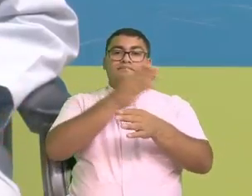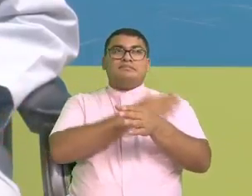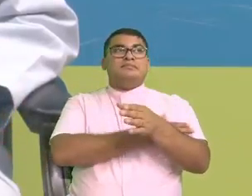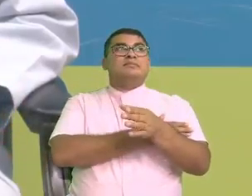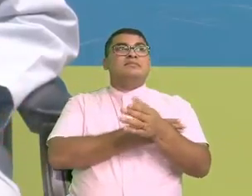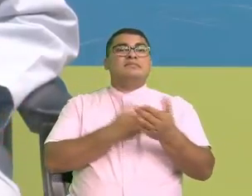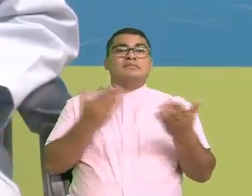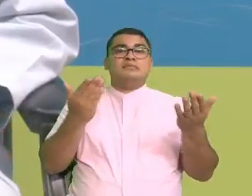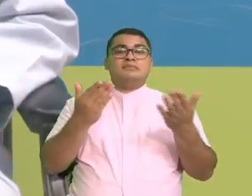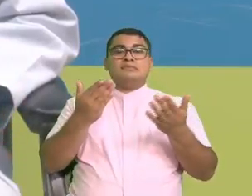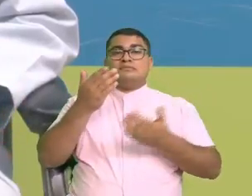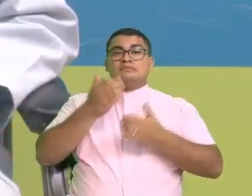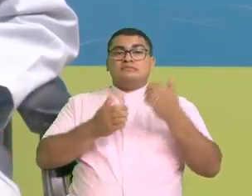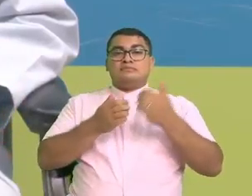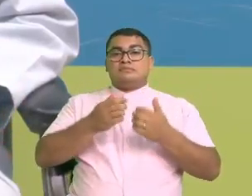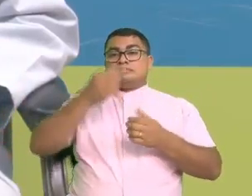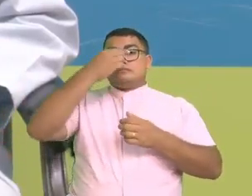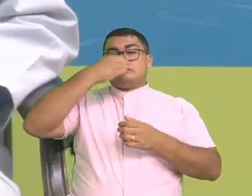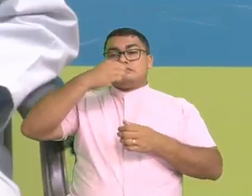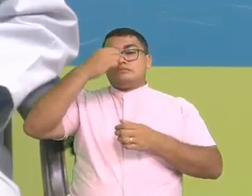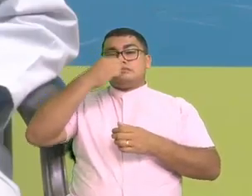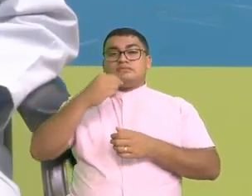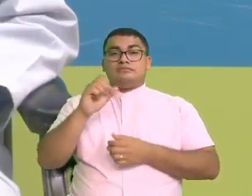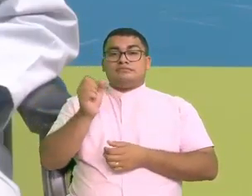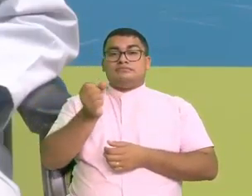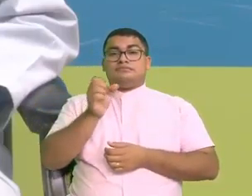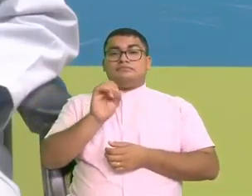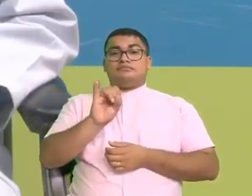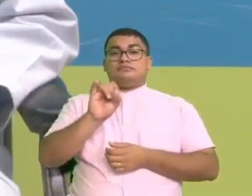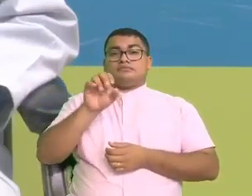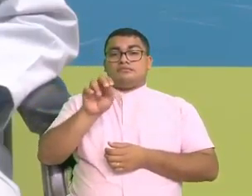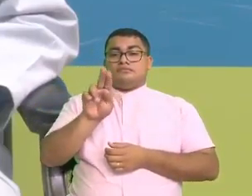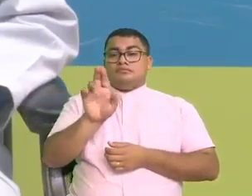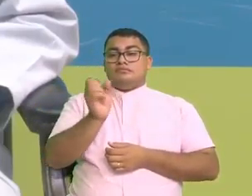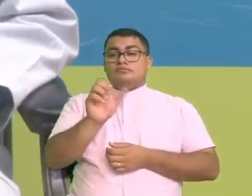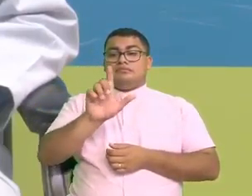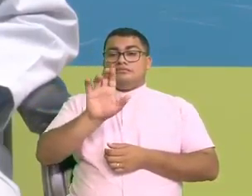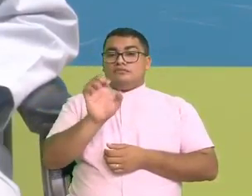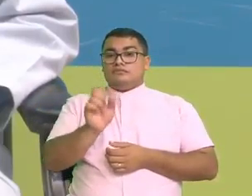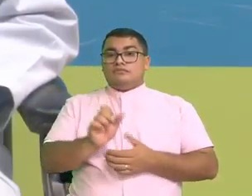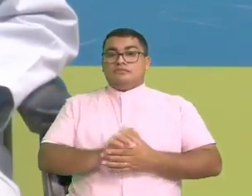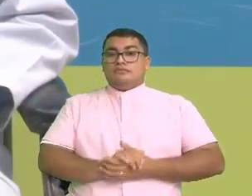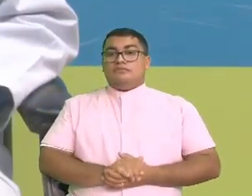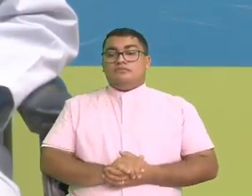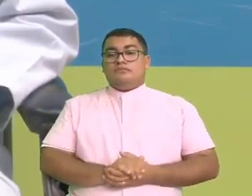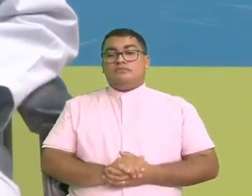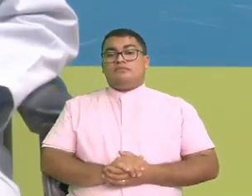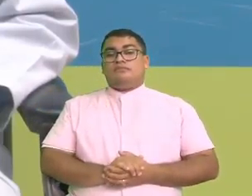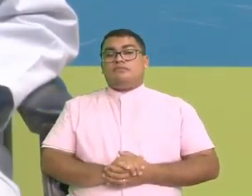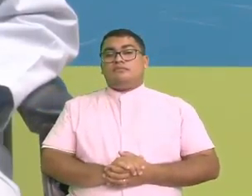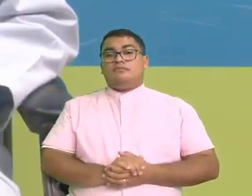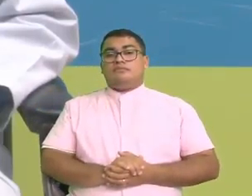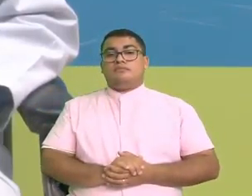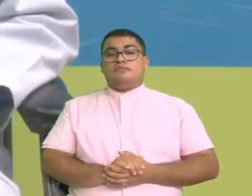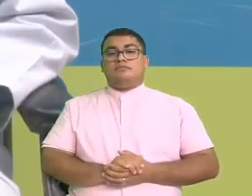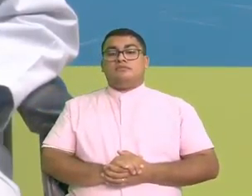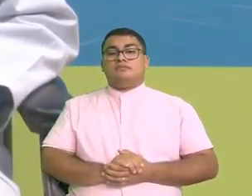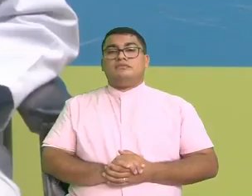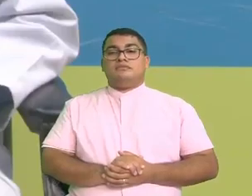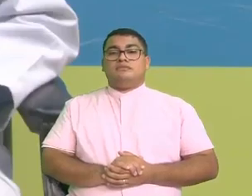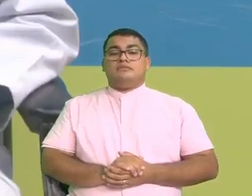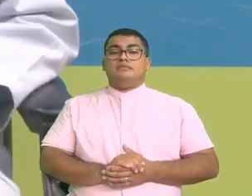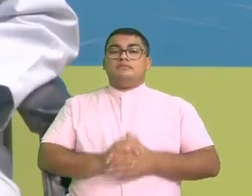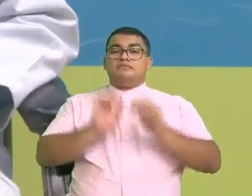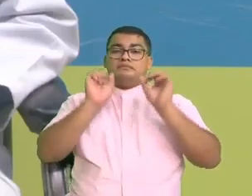de nasales o nasosinusales del paciente. ¿Ves? Entonces,